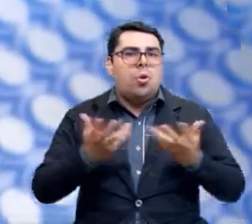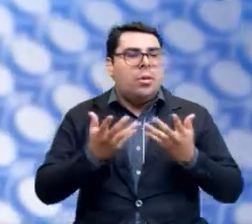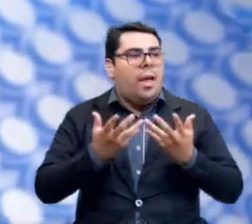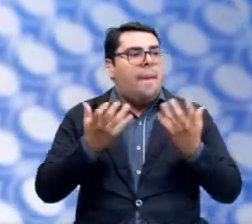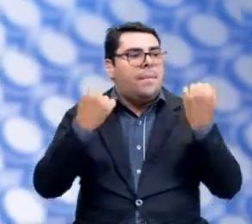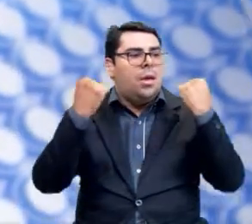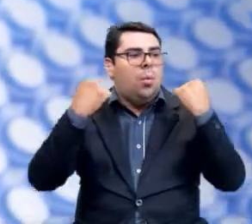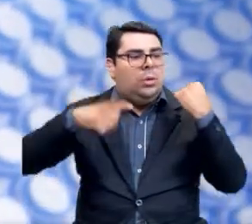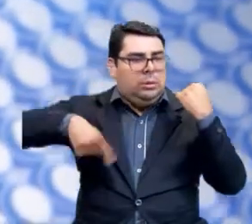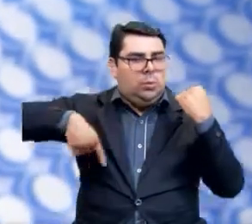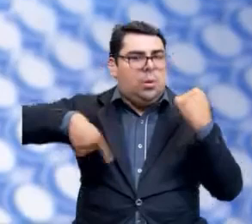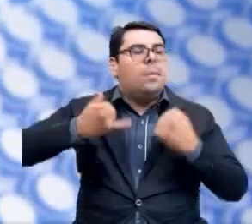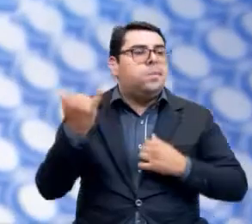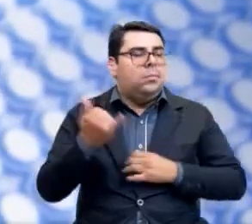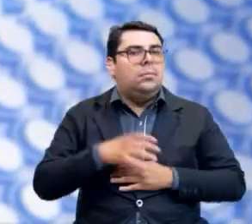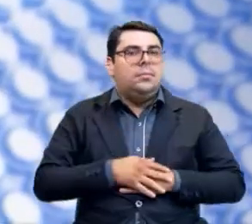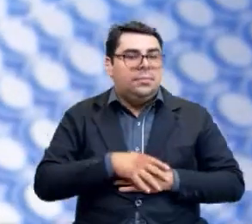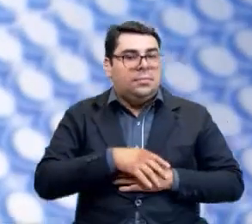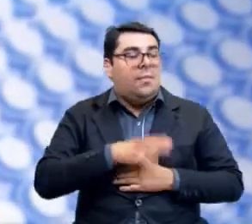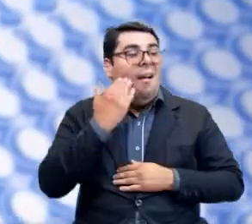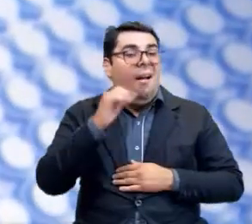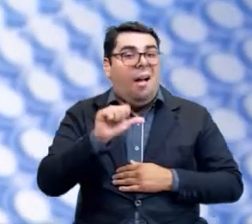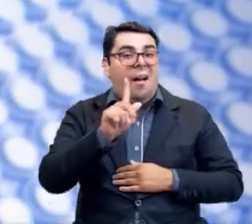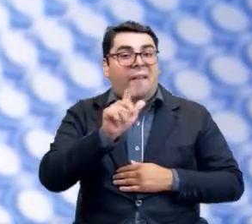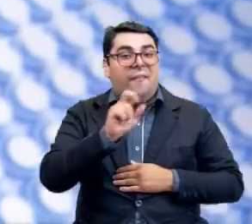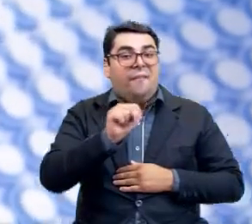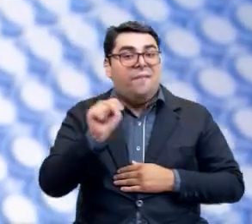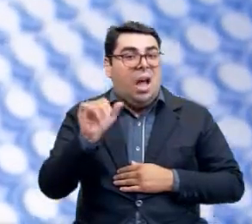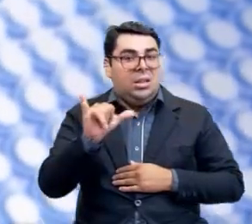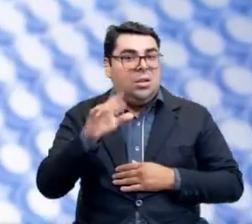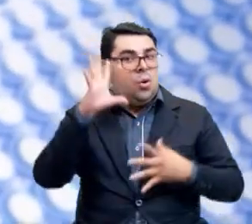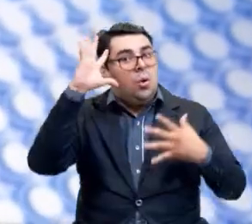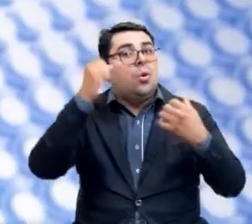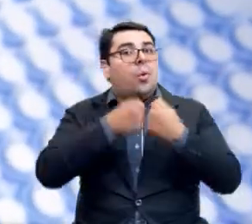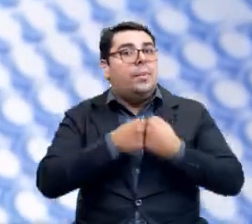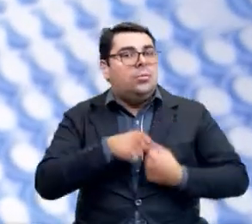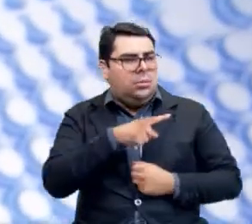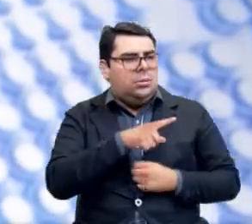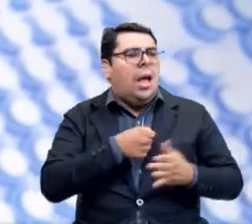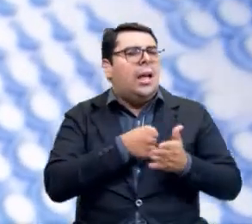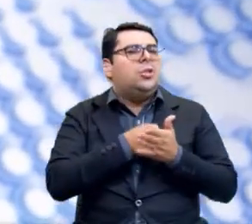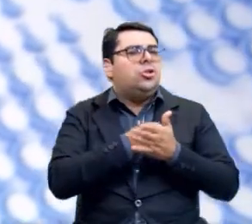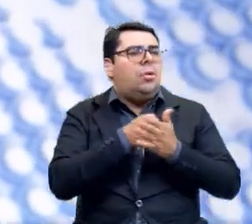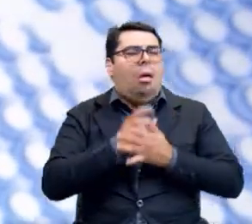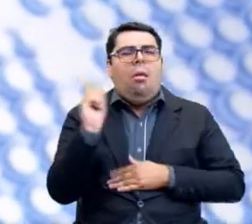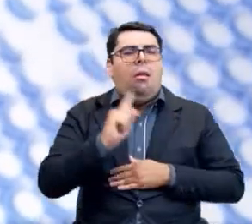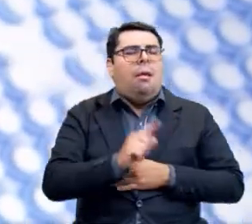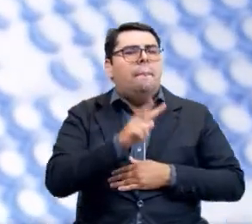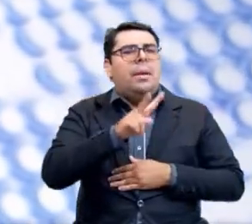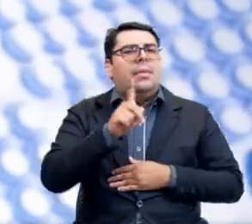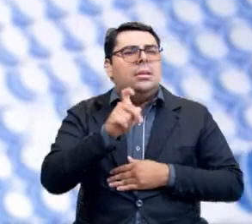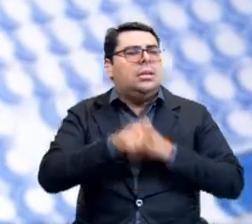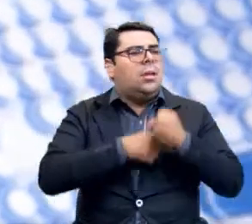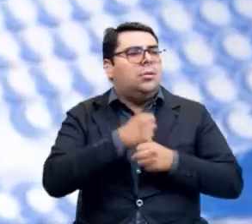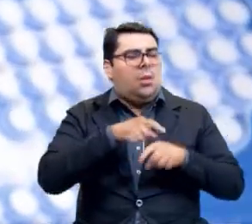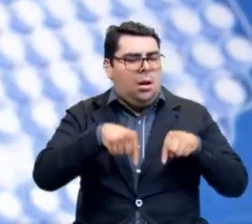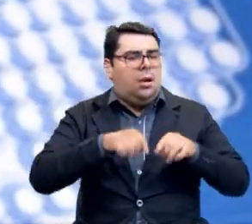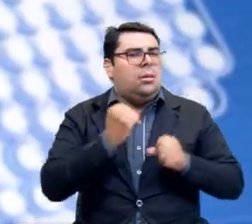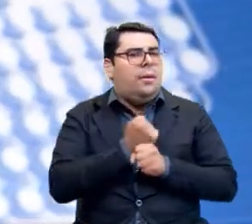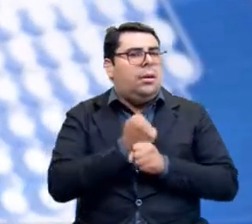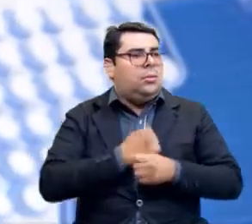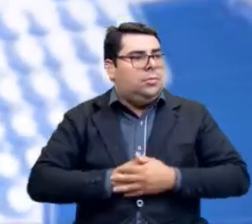escuela Pidecuesta. ¿Doña Fanny es de acá de tránsito? Sí, es gestora, ya de 26 años está trabajando acá con